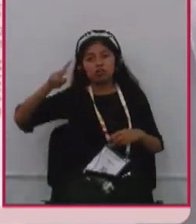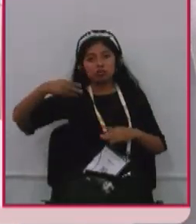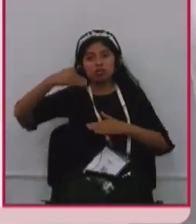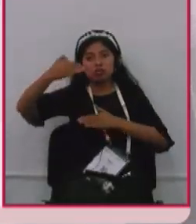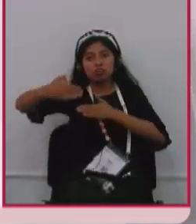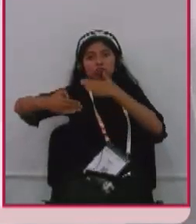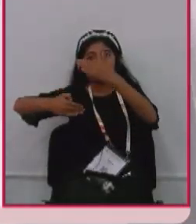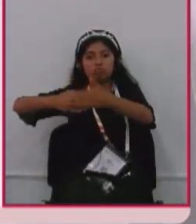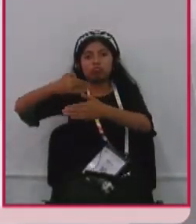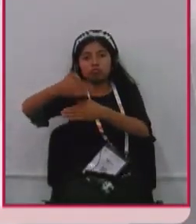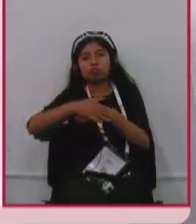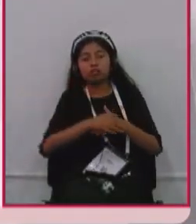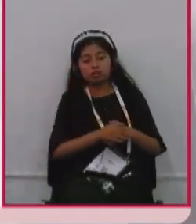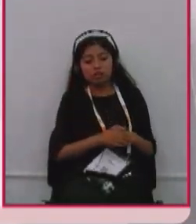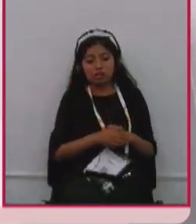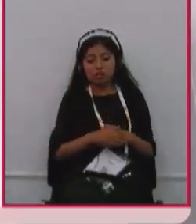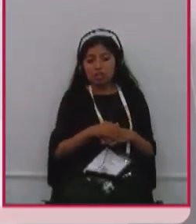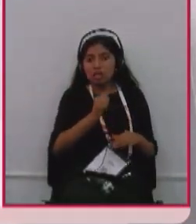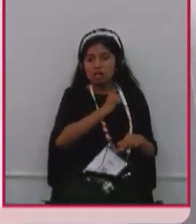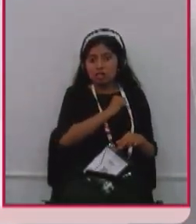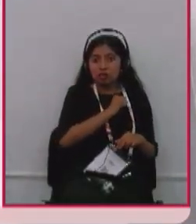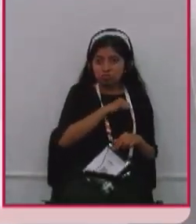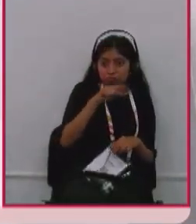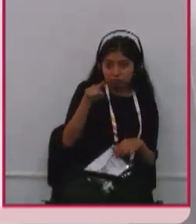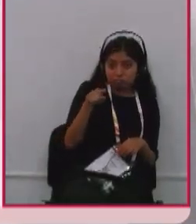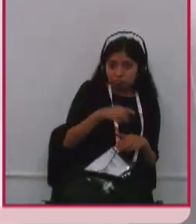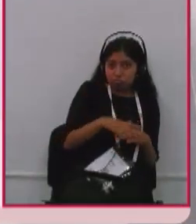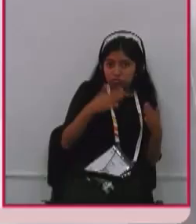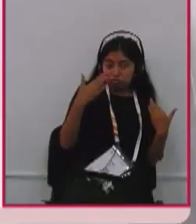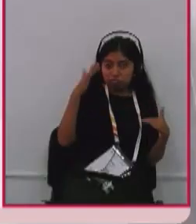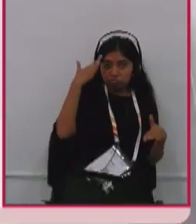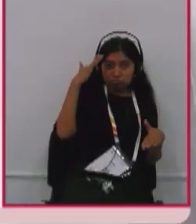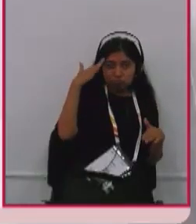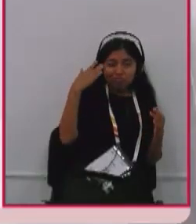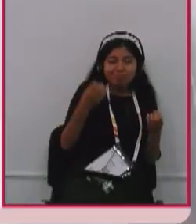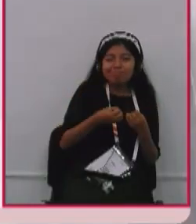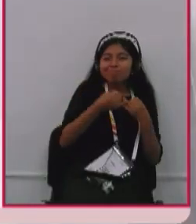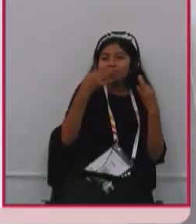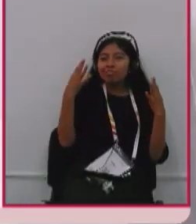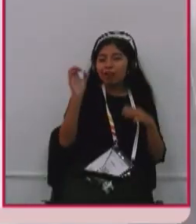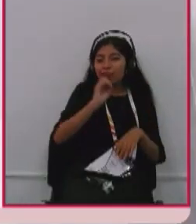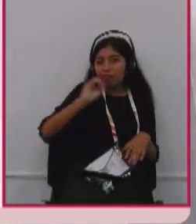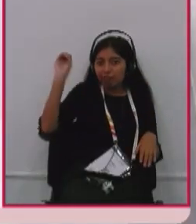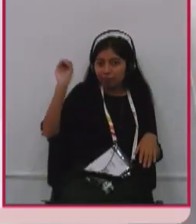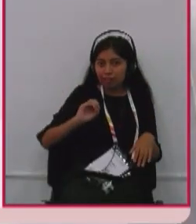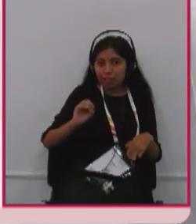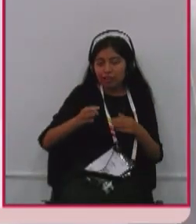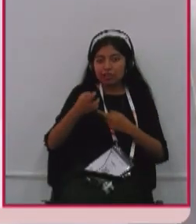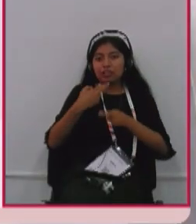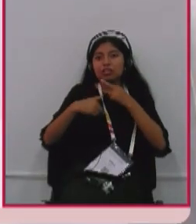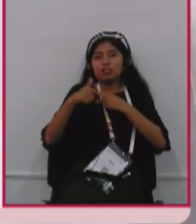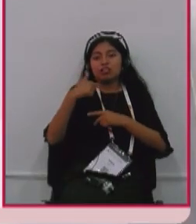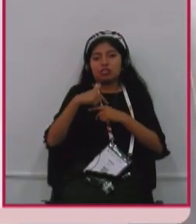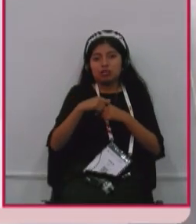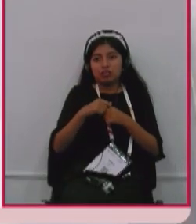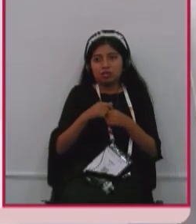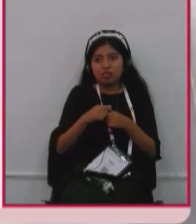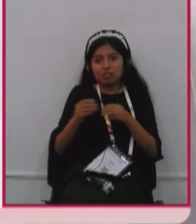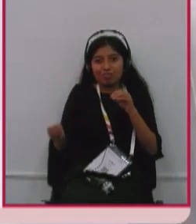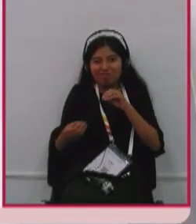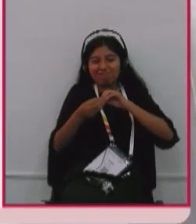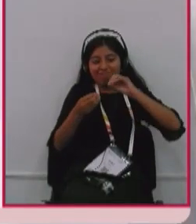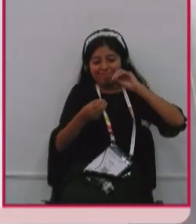aplicando la lixiviación prácticamente secundaria, han llegado a determinar cuánto es el porcentaje de recuperación adicional que han